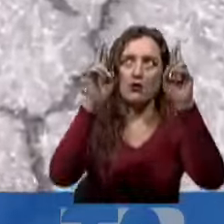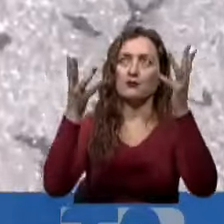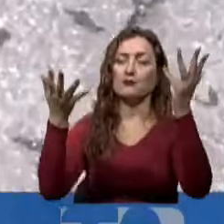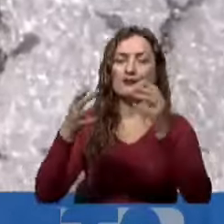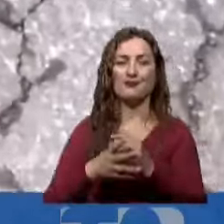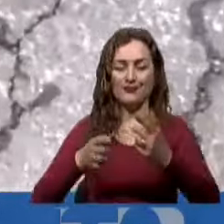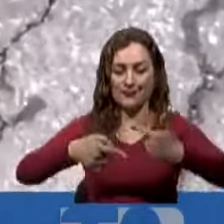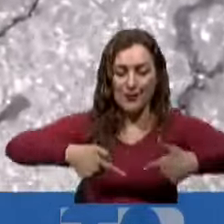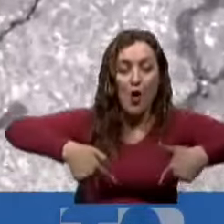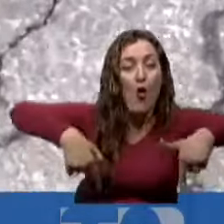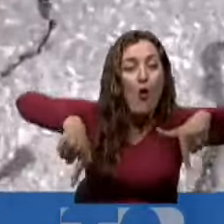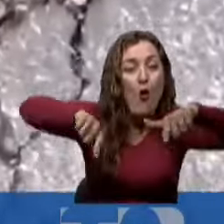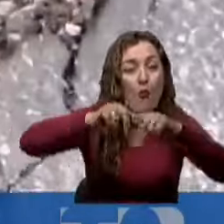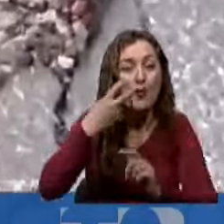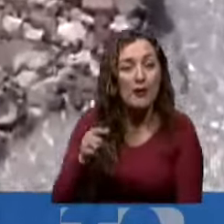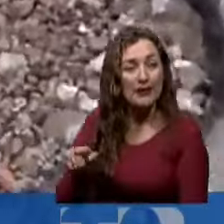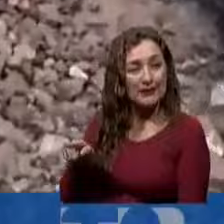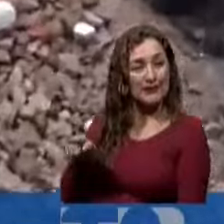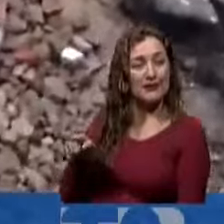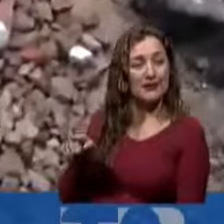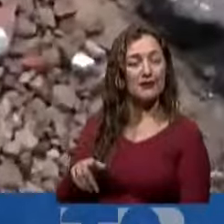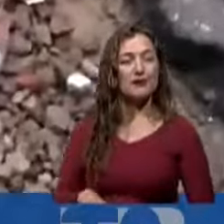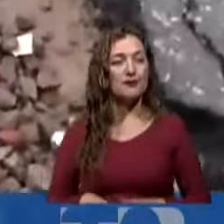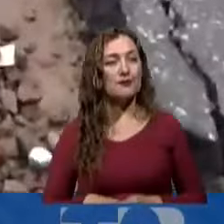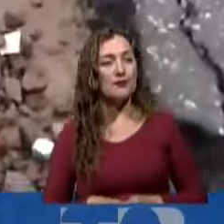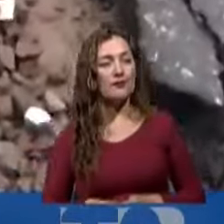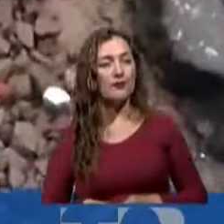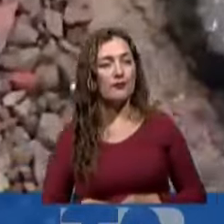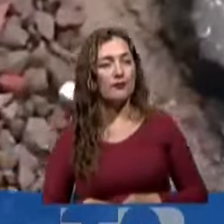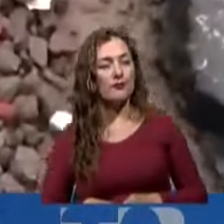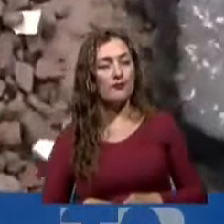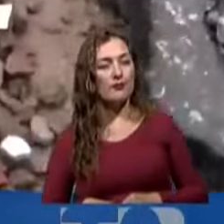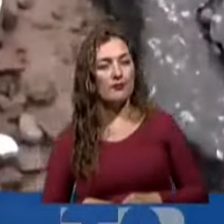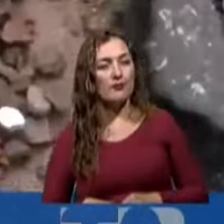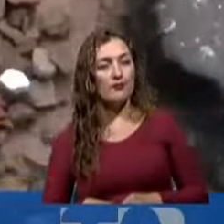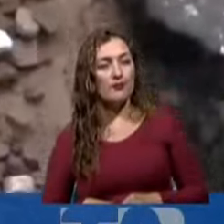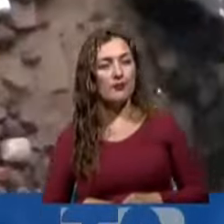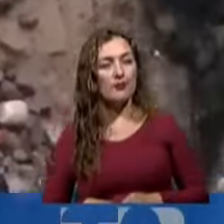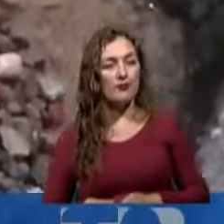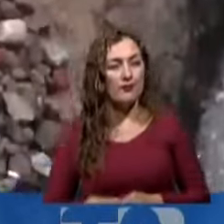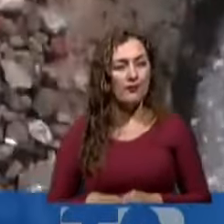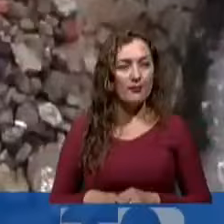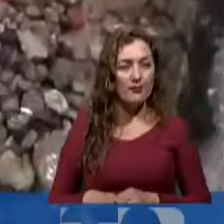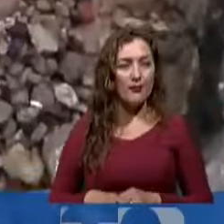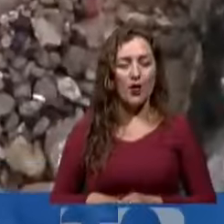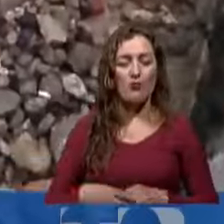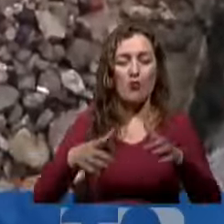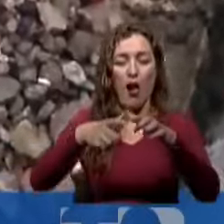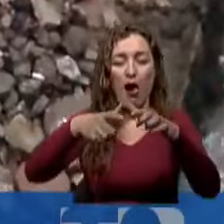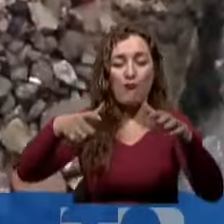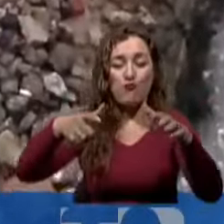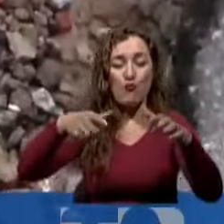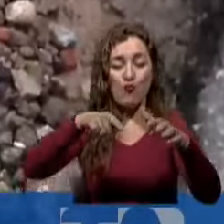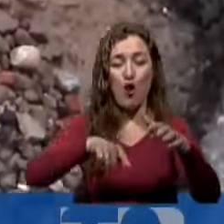Oramen que está aquí, ustedes lo están viendo, realmente, de alguna manera este ha sido más profundo, pero lo hemos